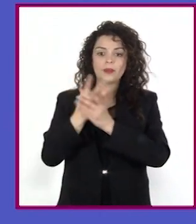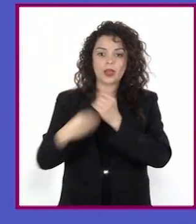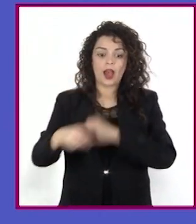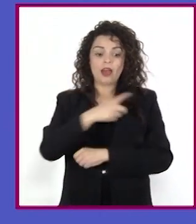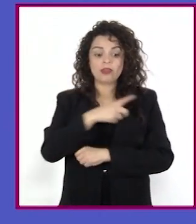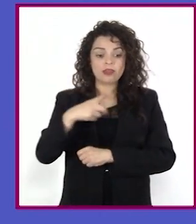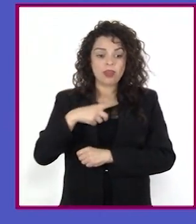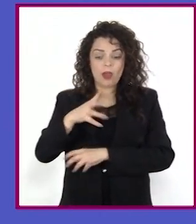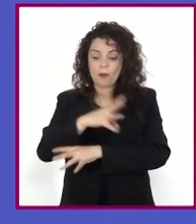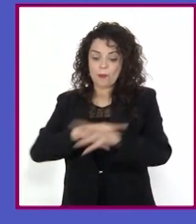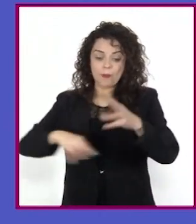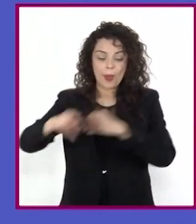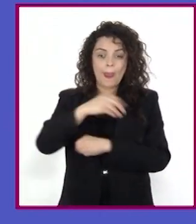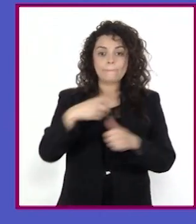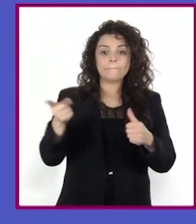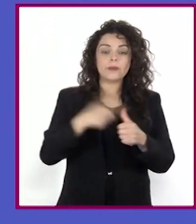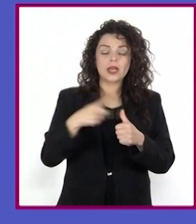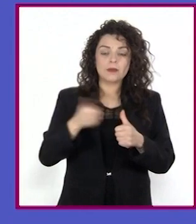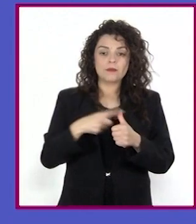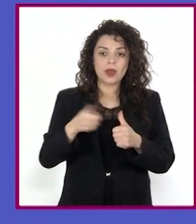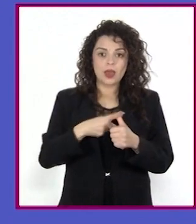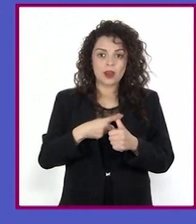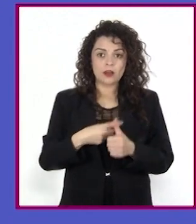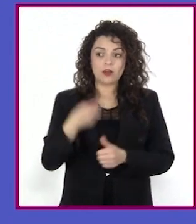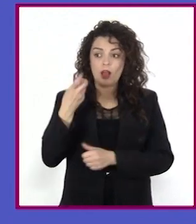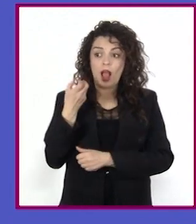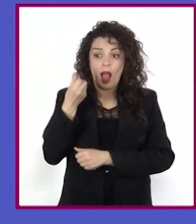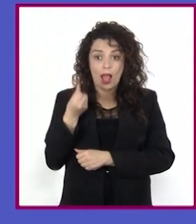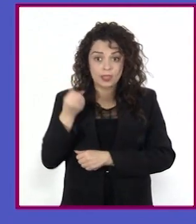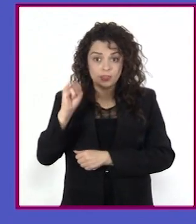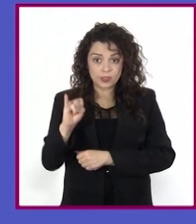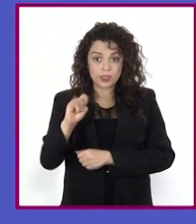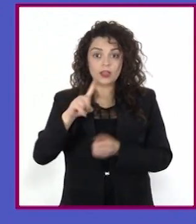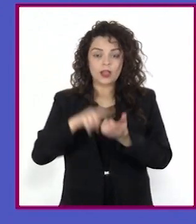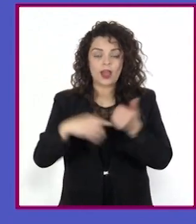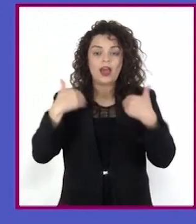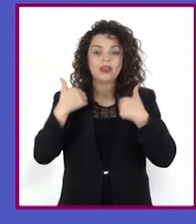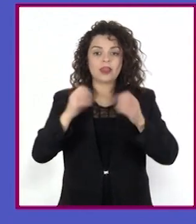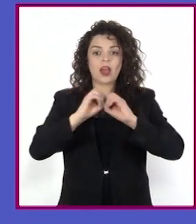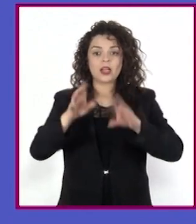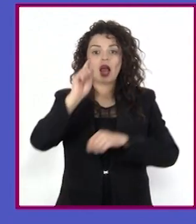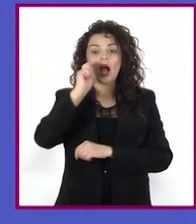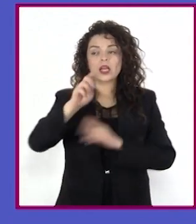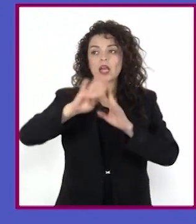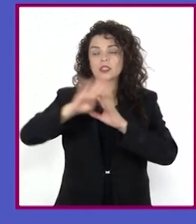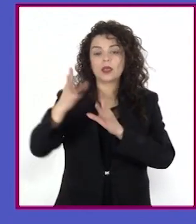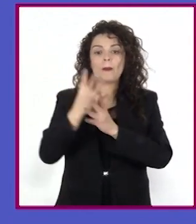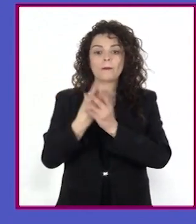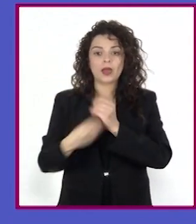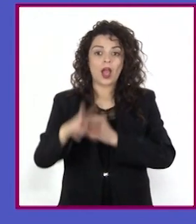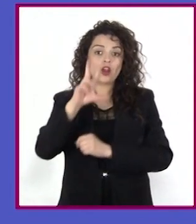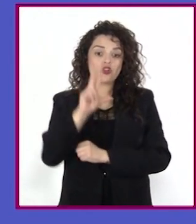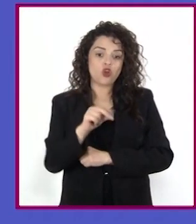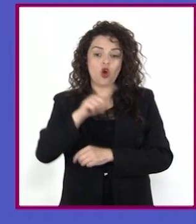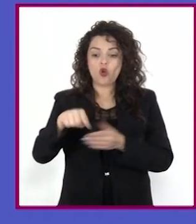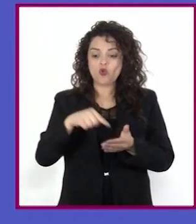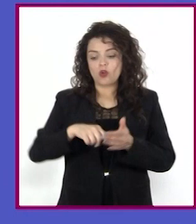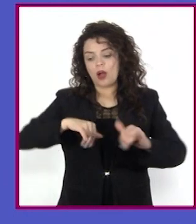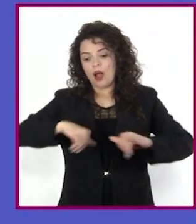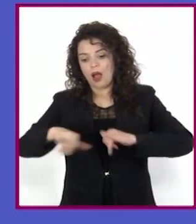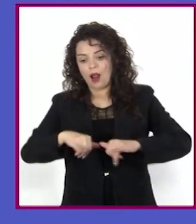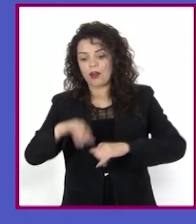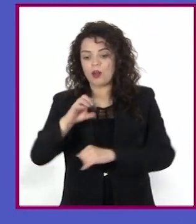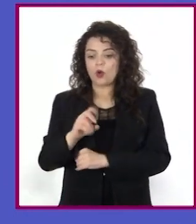y se debe anular. De esta manera, la definición queda al principio y se entiende que es sobre la migración y no la demografía.